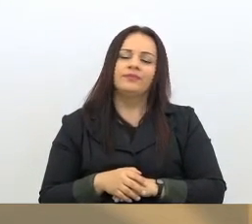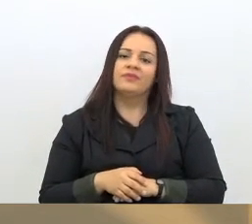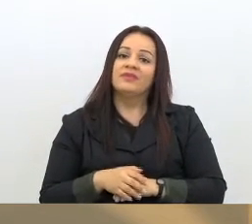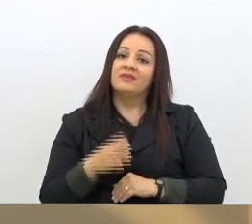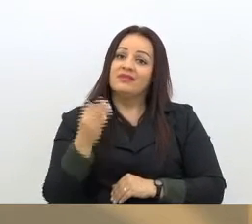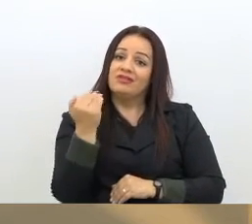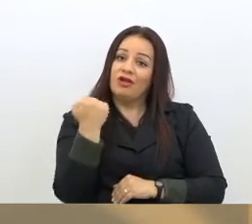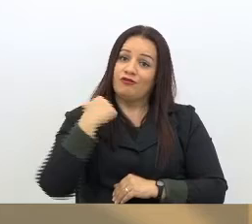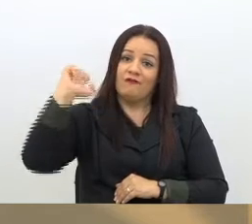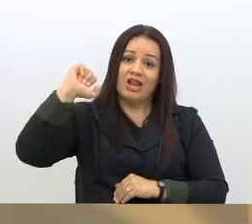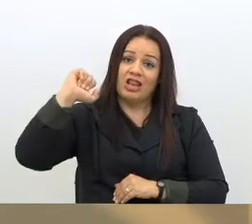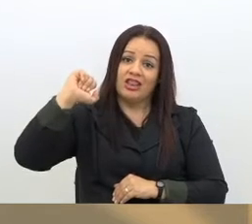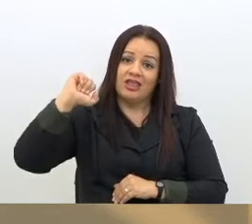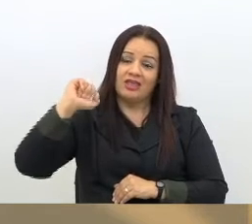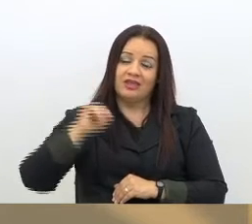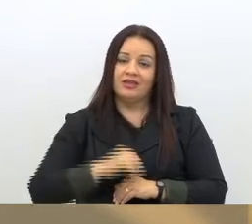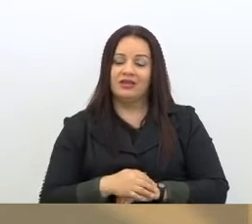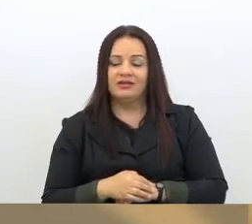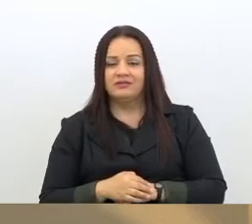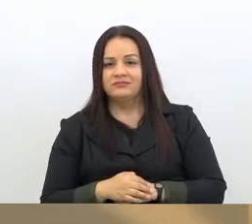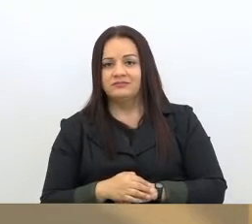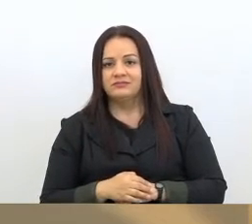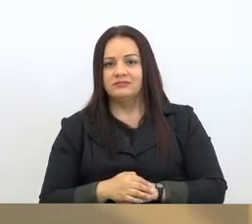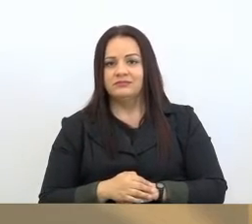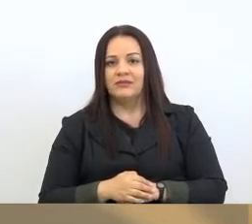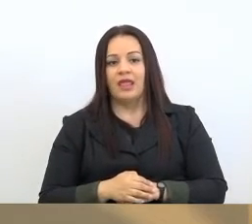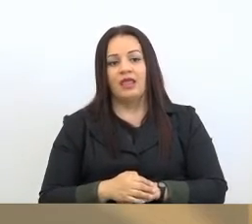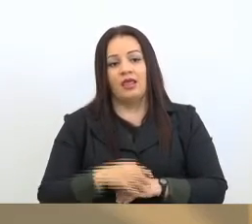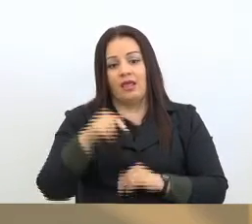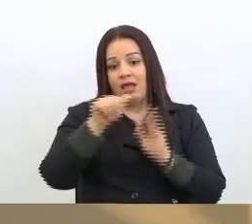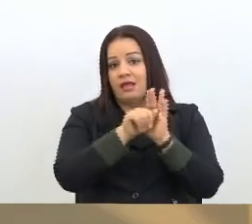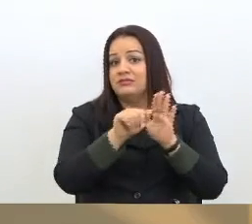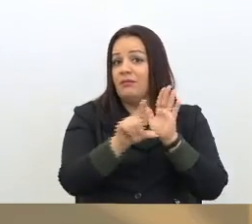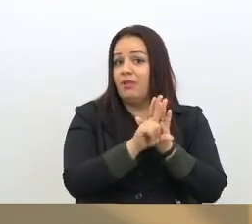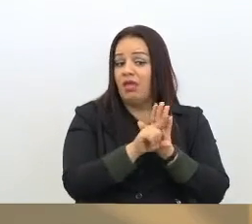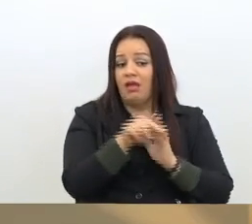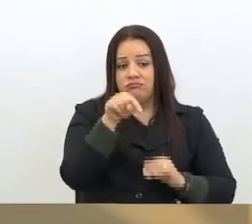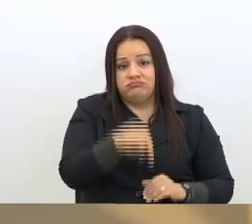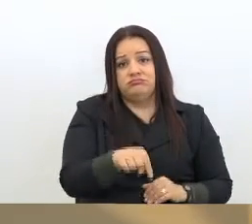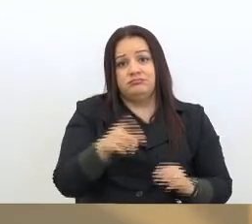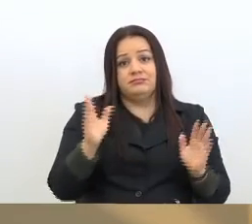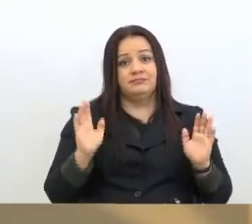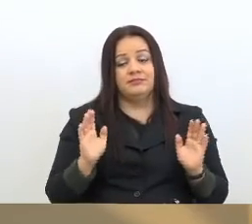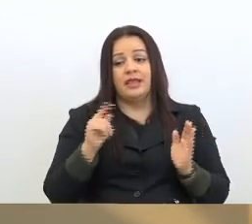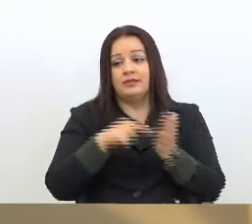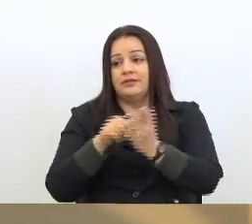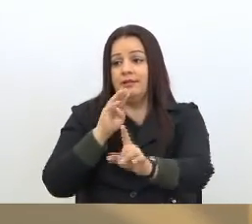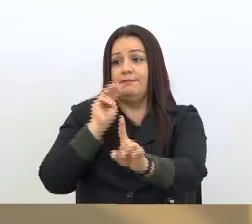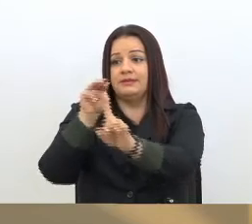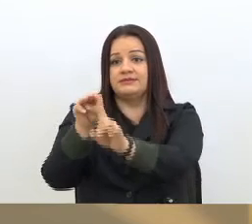rebelde, esa es la palabra, rebelde, pues aquí está la Asamblea Legislativa. Ese es el mensaje.